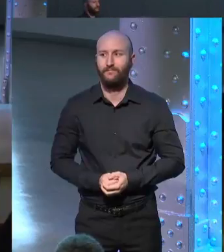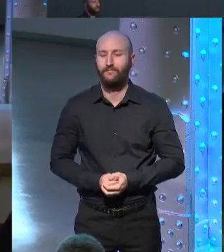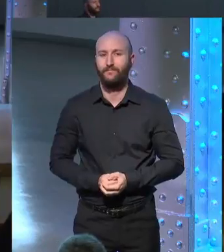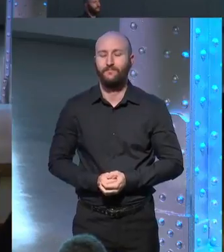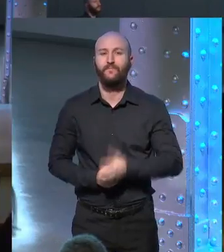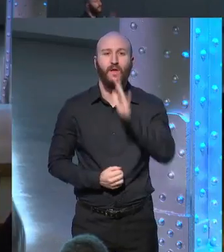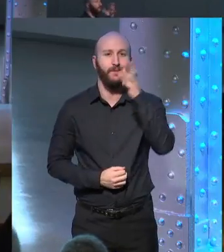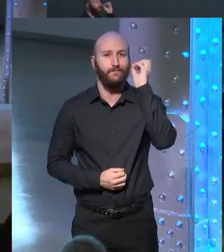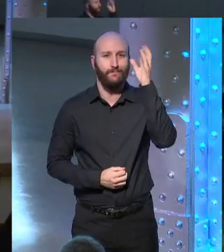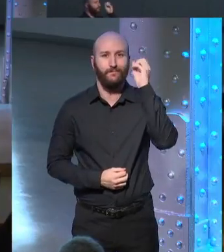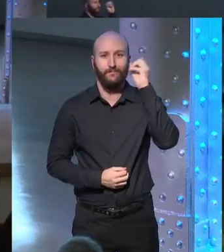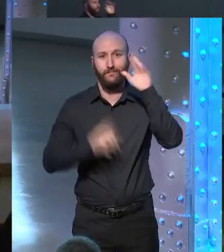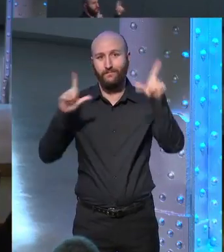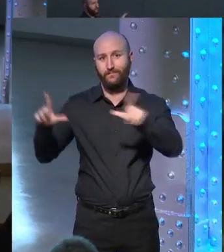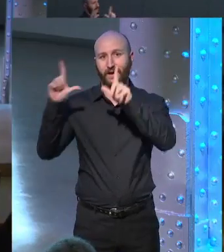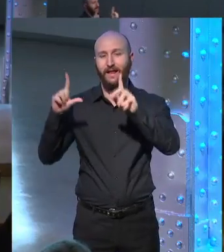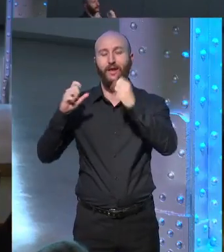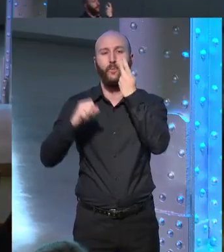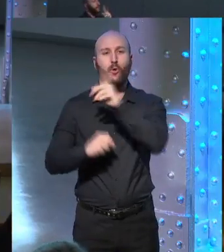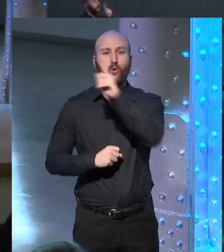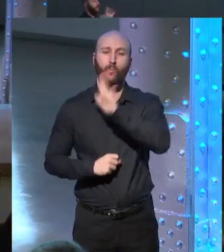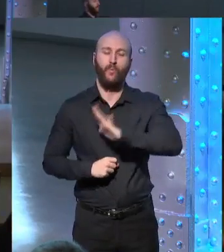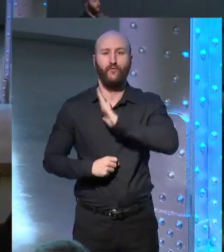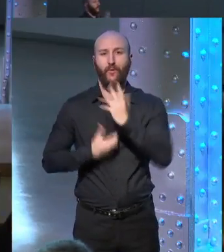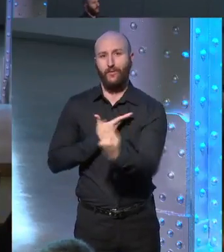Los ponentes del panel 1 podéis subir